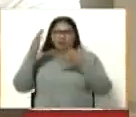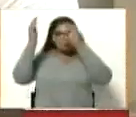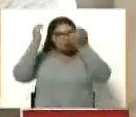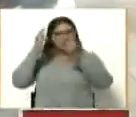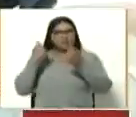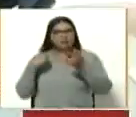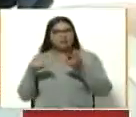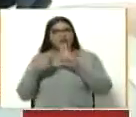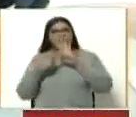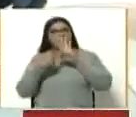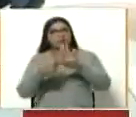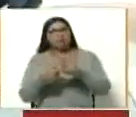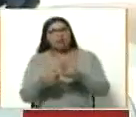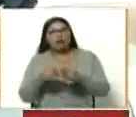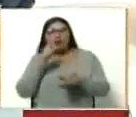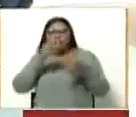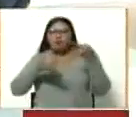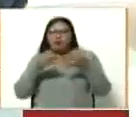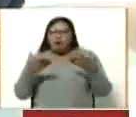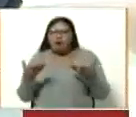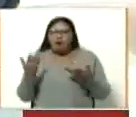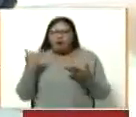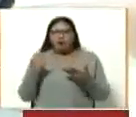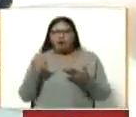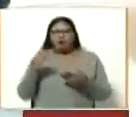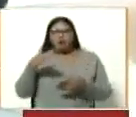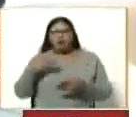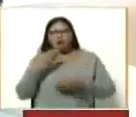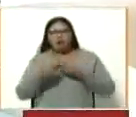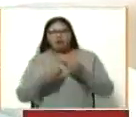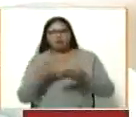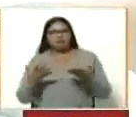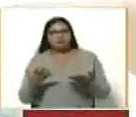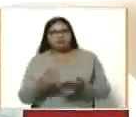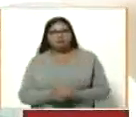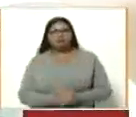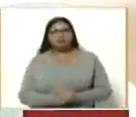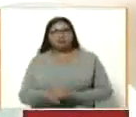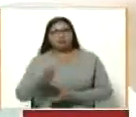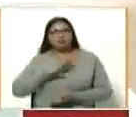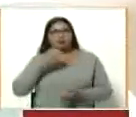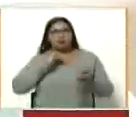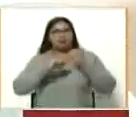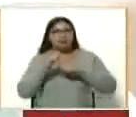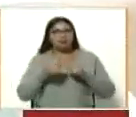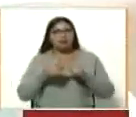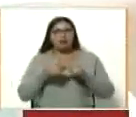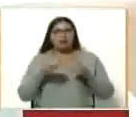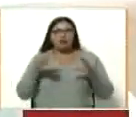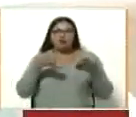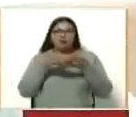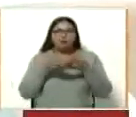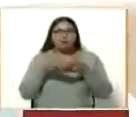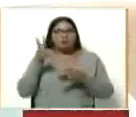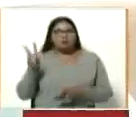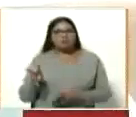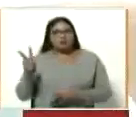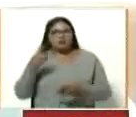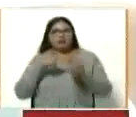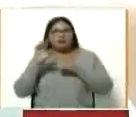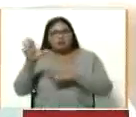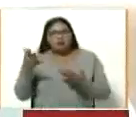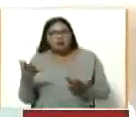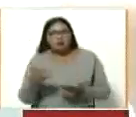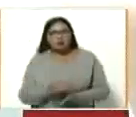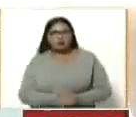tiene que demostrar ante un juez que tiene inmunidad diplomática cuando está defendido por la Convención de Viena? De otro país. De otro